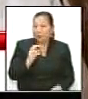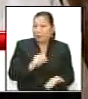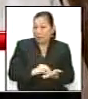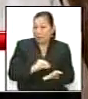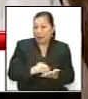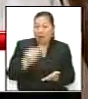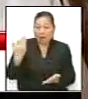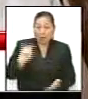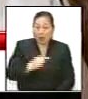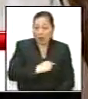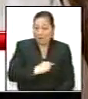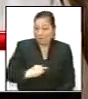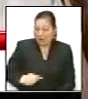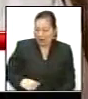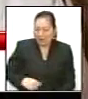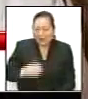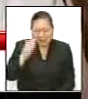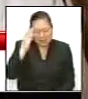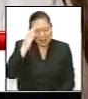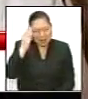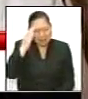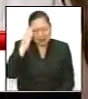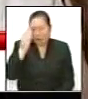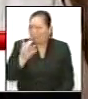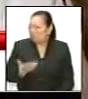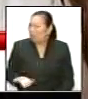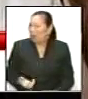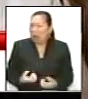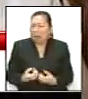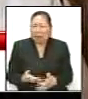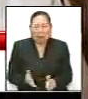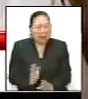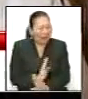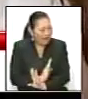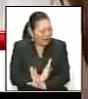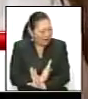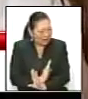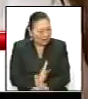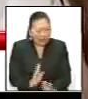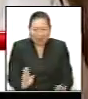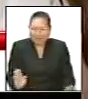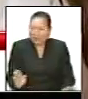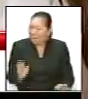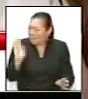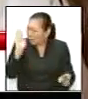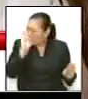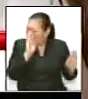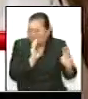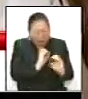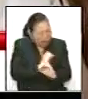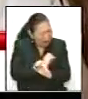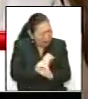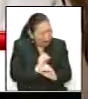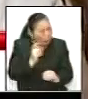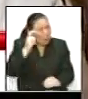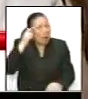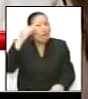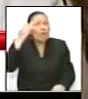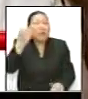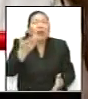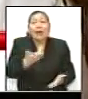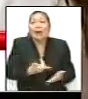2 periodos, sabemos que nuestra región está bastante abandonada. Entonces, preocupados por lo que pueda pasar en el resto del